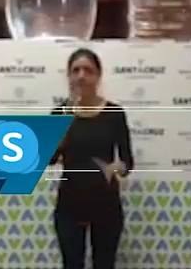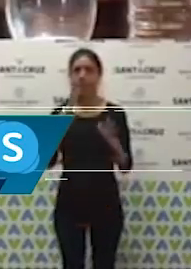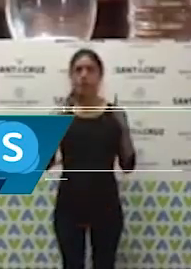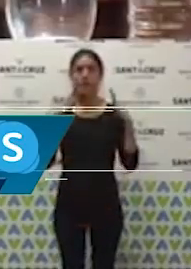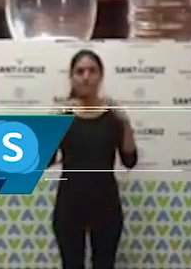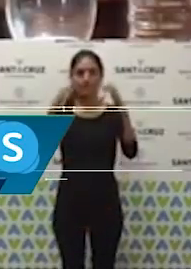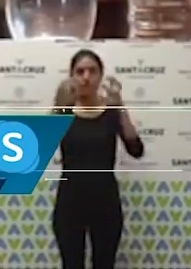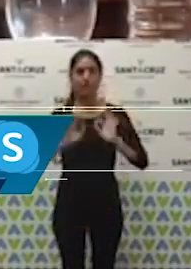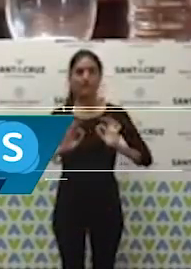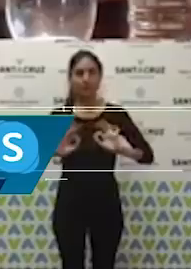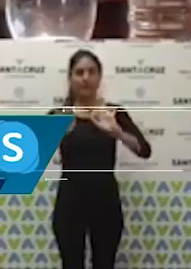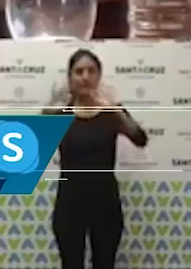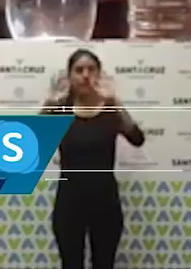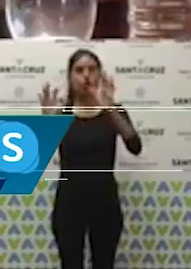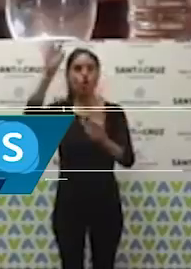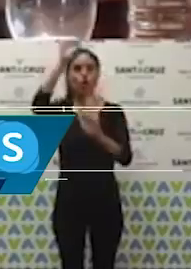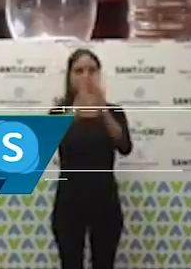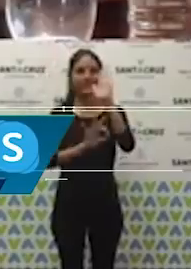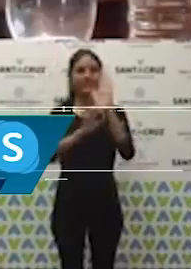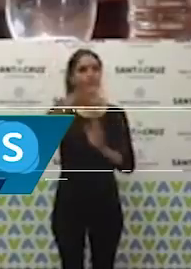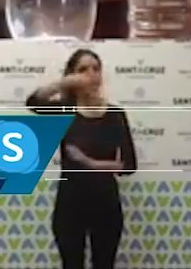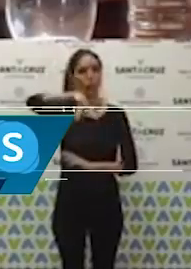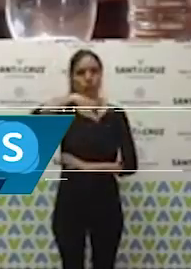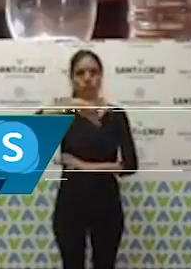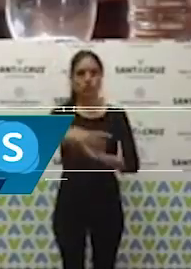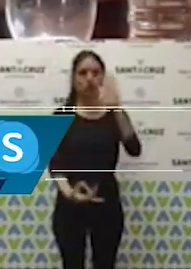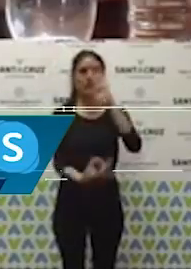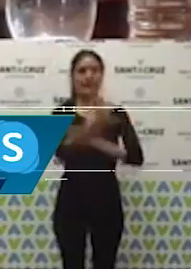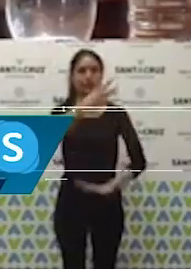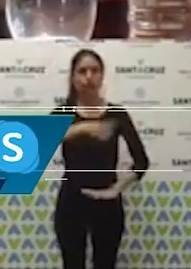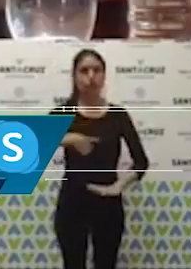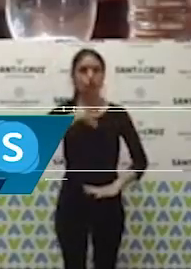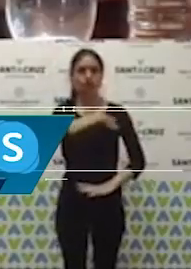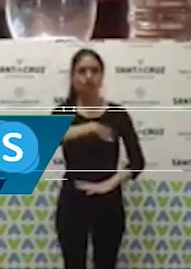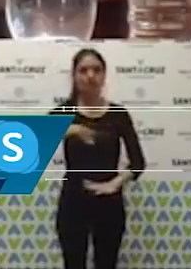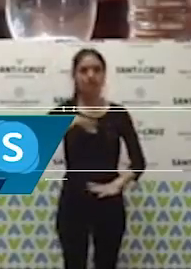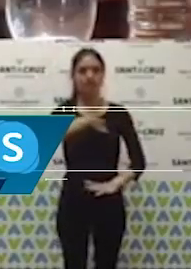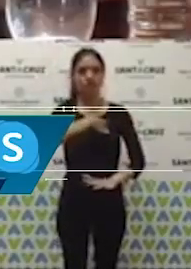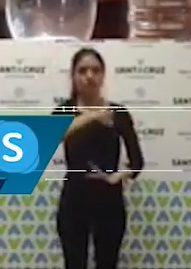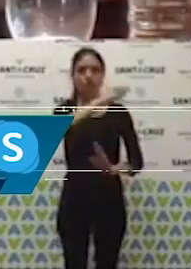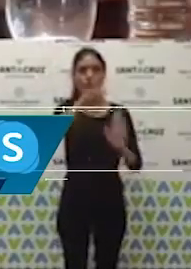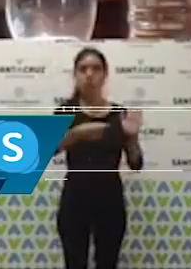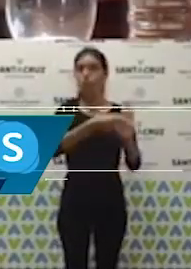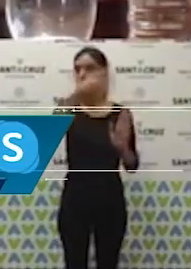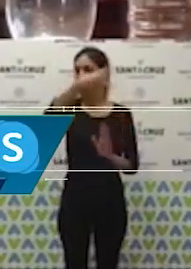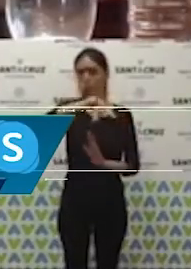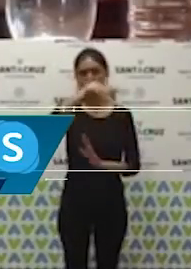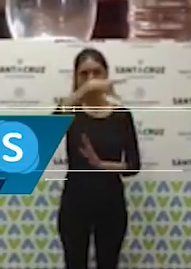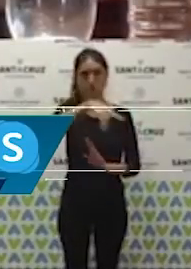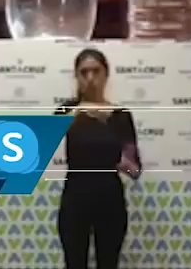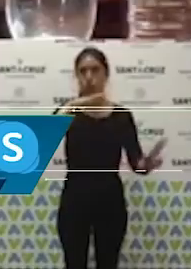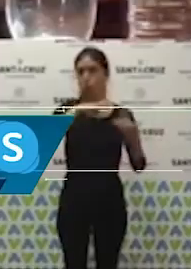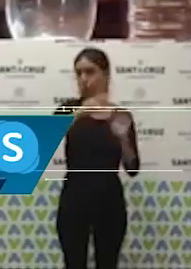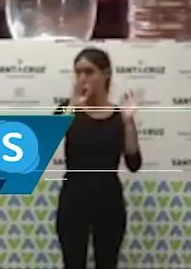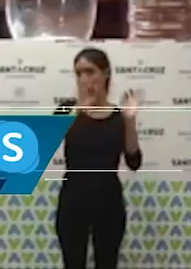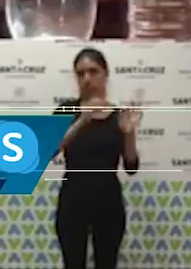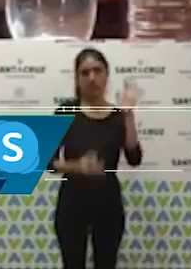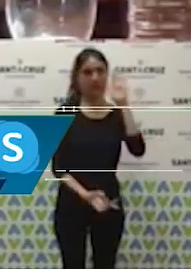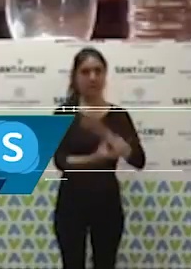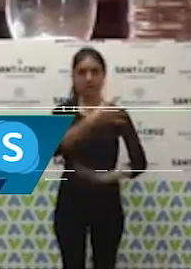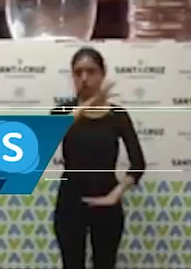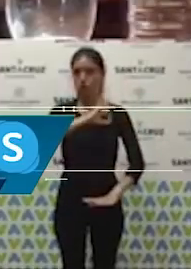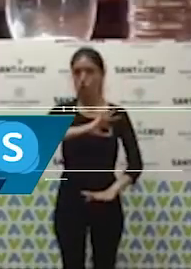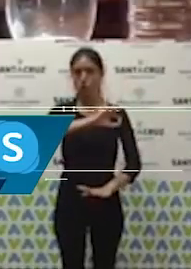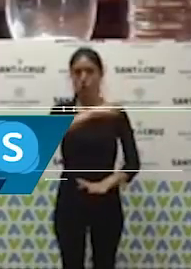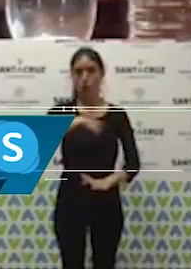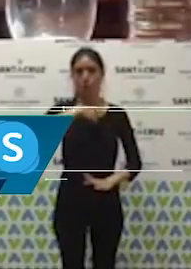vinculado con Convergencia Democrática catalana, con que creaba empresas paralelas en los ayuntamientos catalanes, y los cuales él mismo se